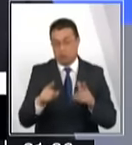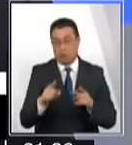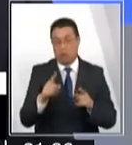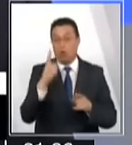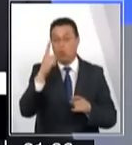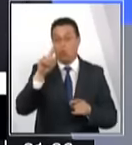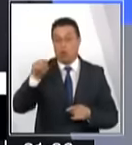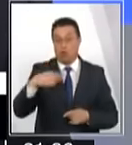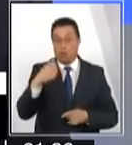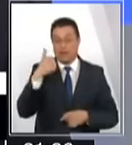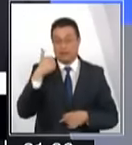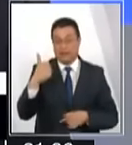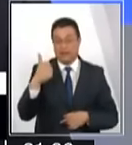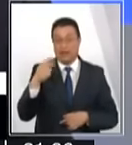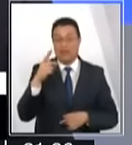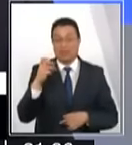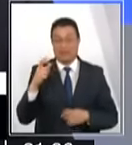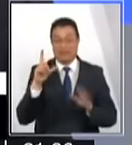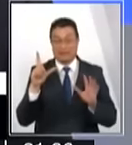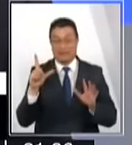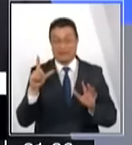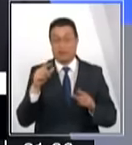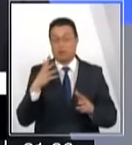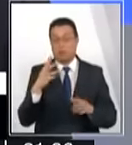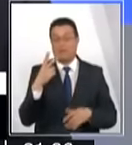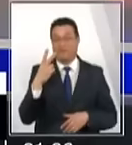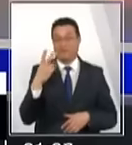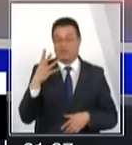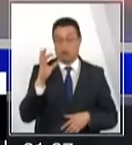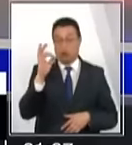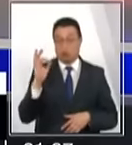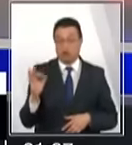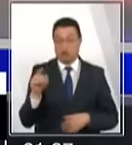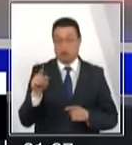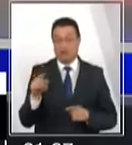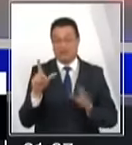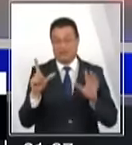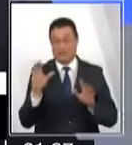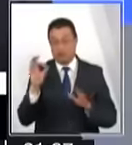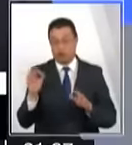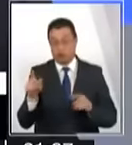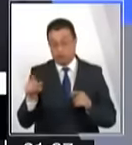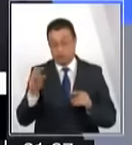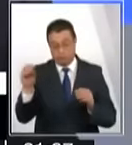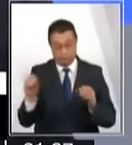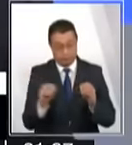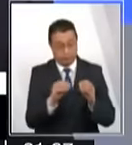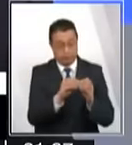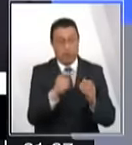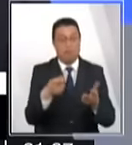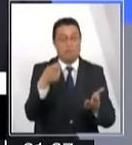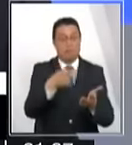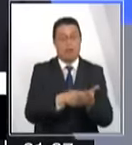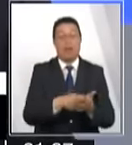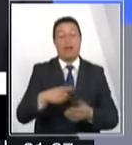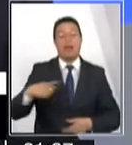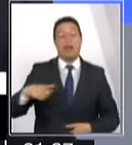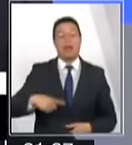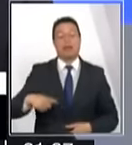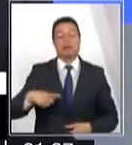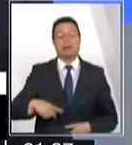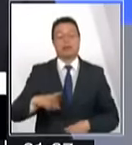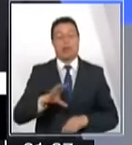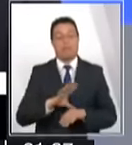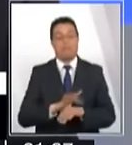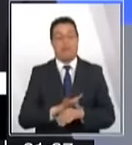1,6 del 7 es como el 25% de ese 7 Se destina a financiar licencias médicas por lo tanto si